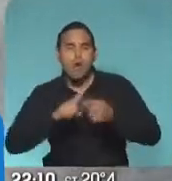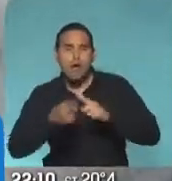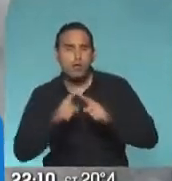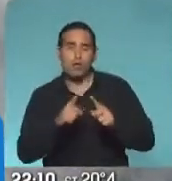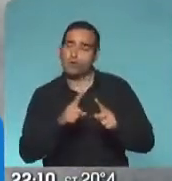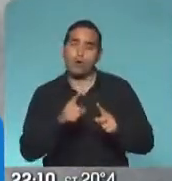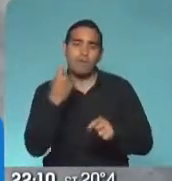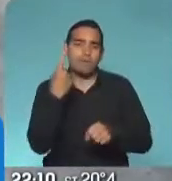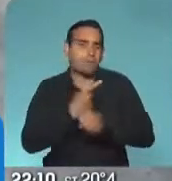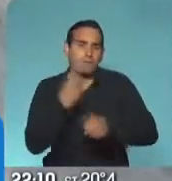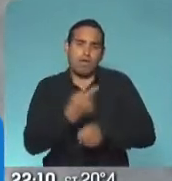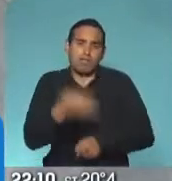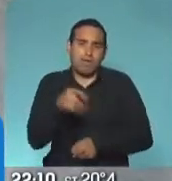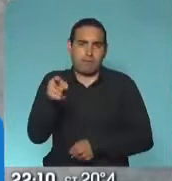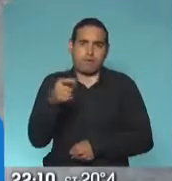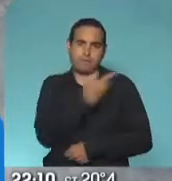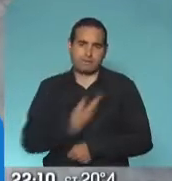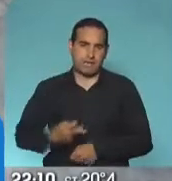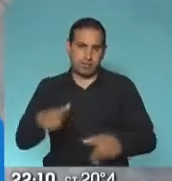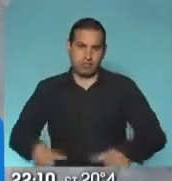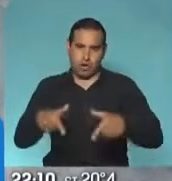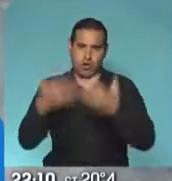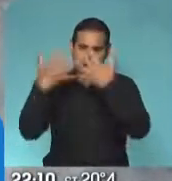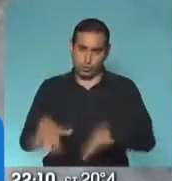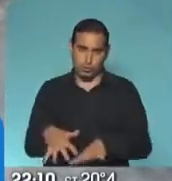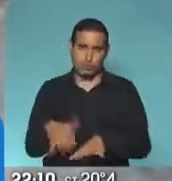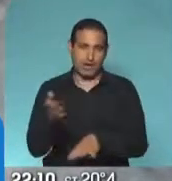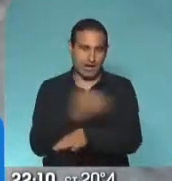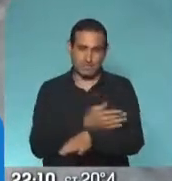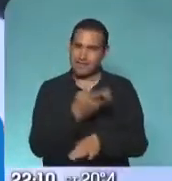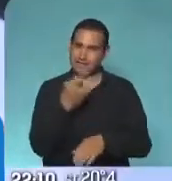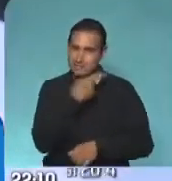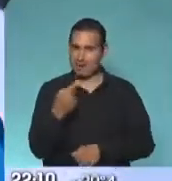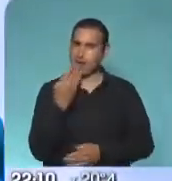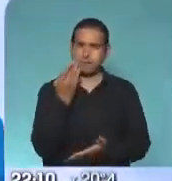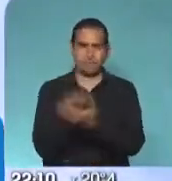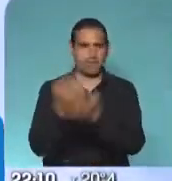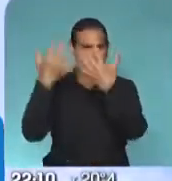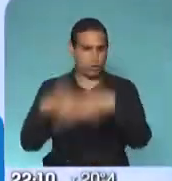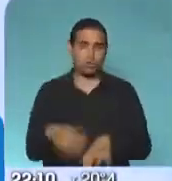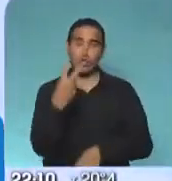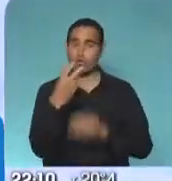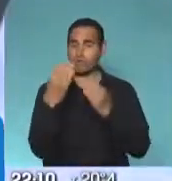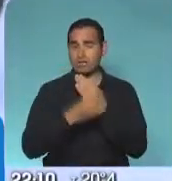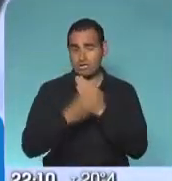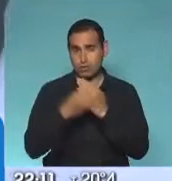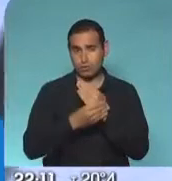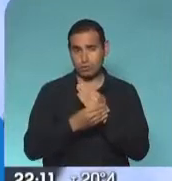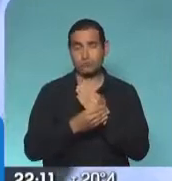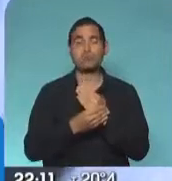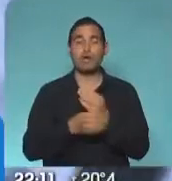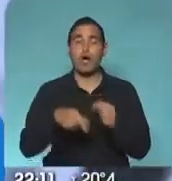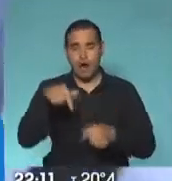la renuncia del presidente Lenín Moreno. Empezaron a mitad de semana, ya estaban pidiendo la renuncia de 2 ministros, de Romo y Harren,